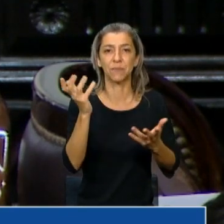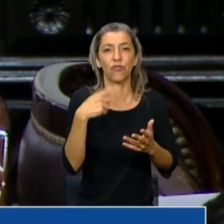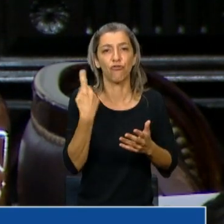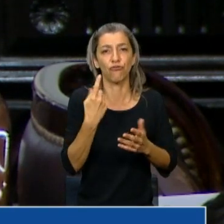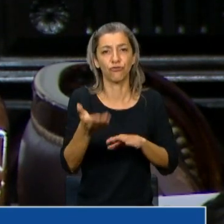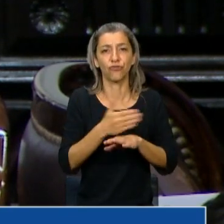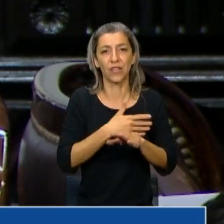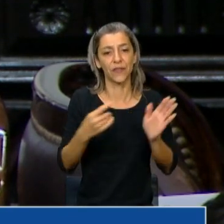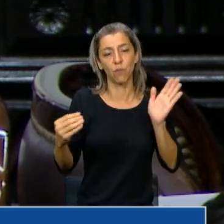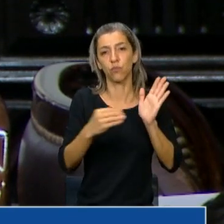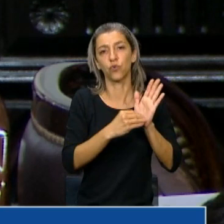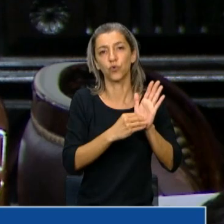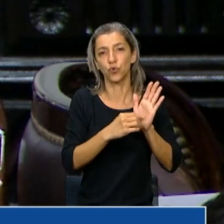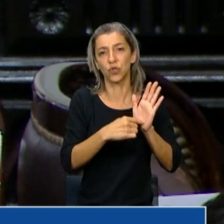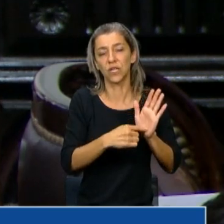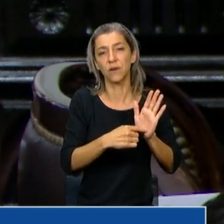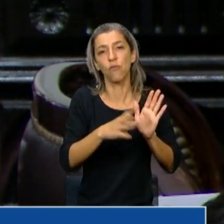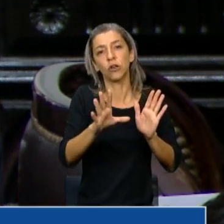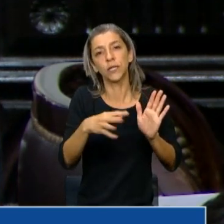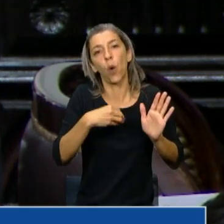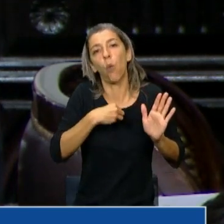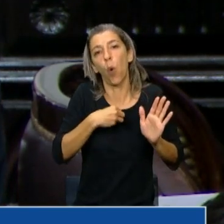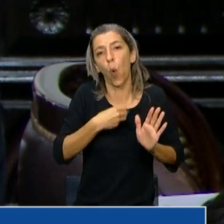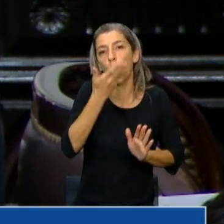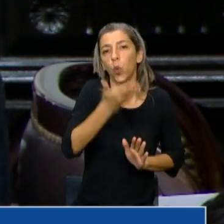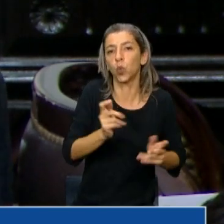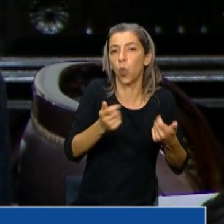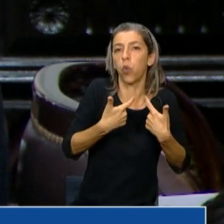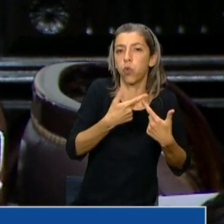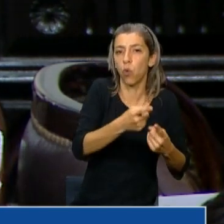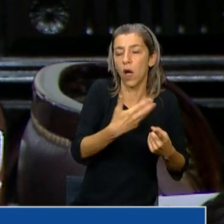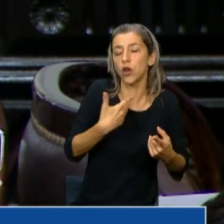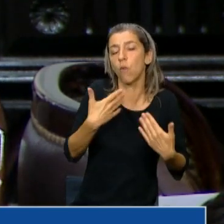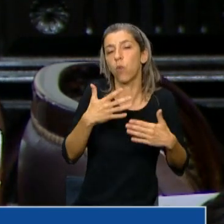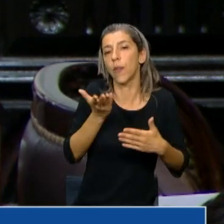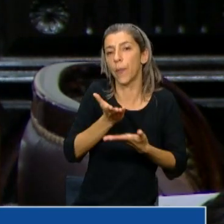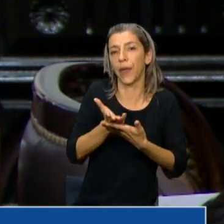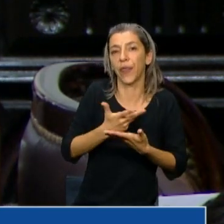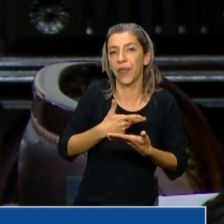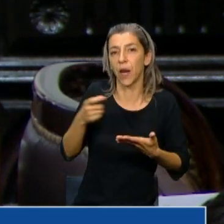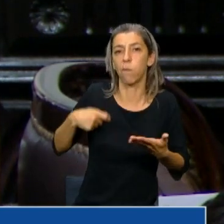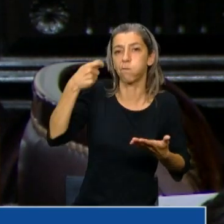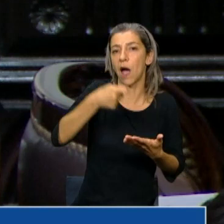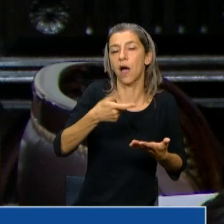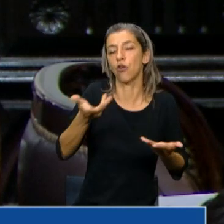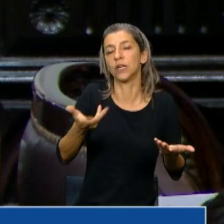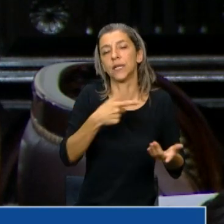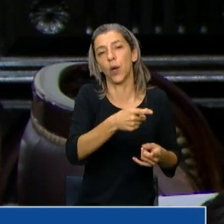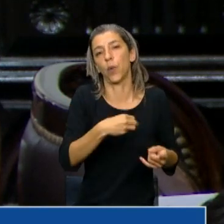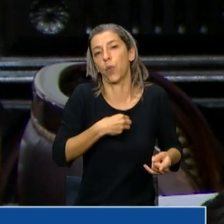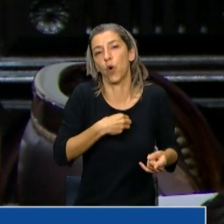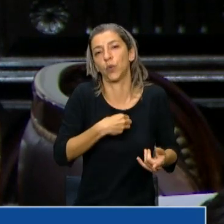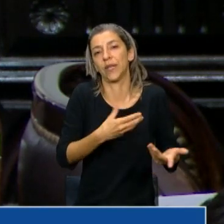posibilita, dice, con voluntad del locatario, el pago de mayores anticipos. No hay voluntad, vuelvo a decir, del locatario.